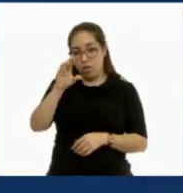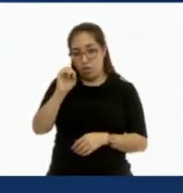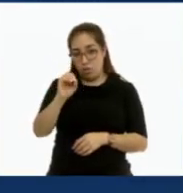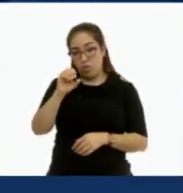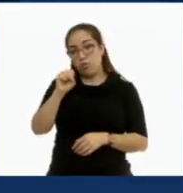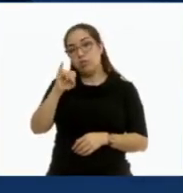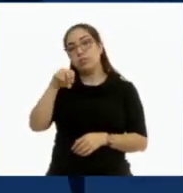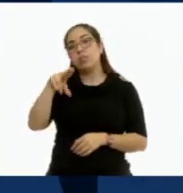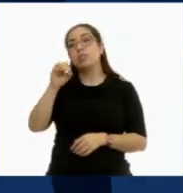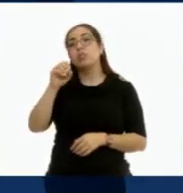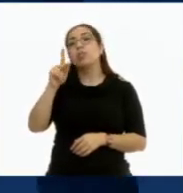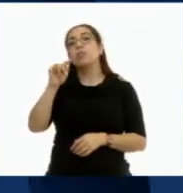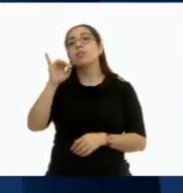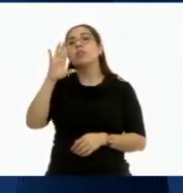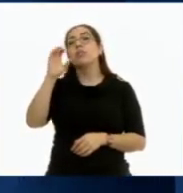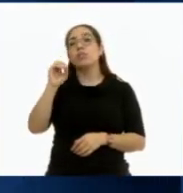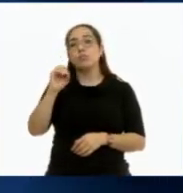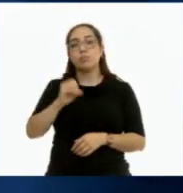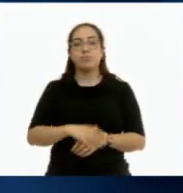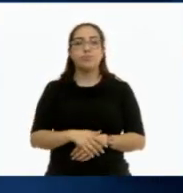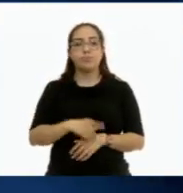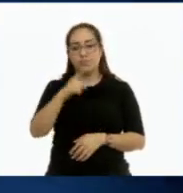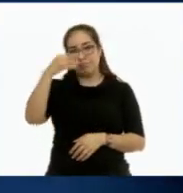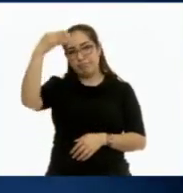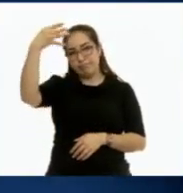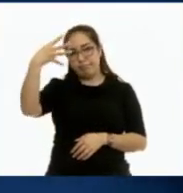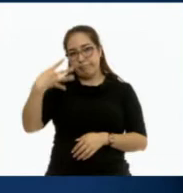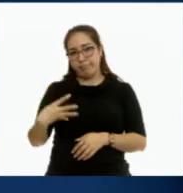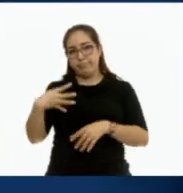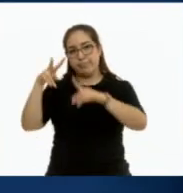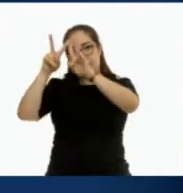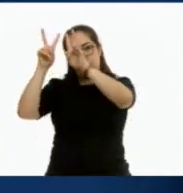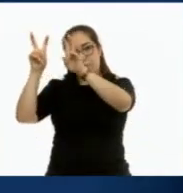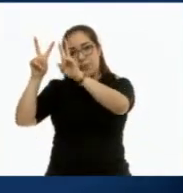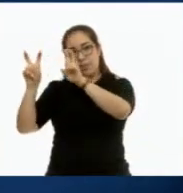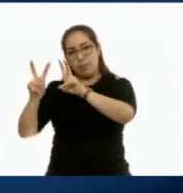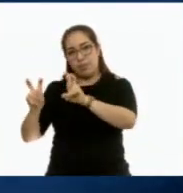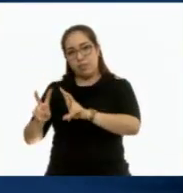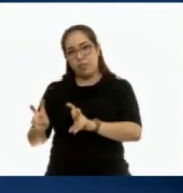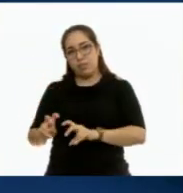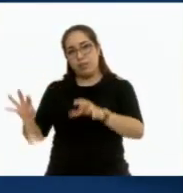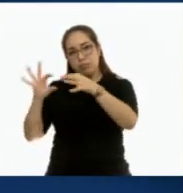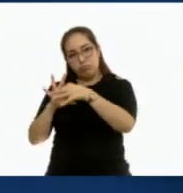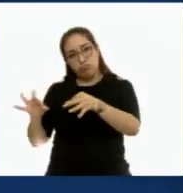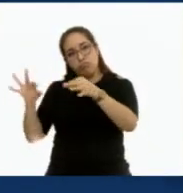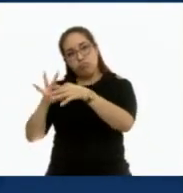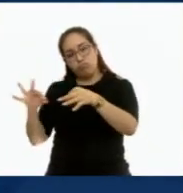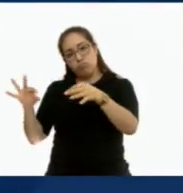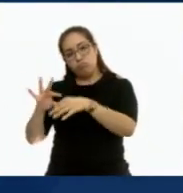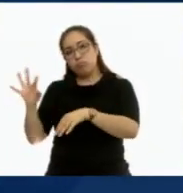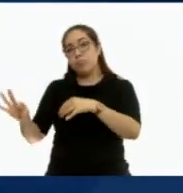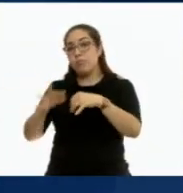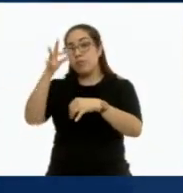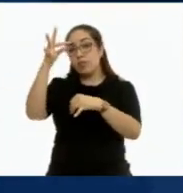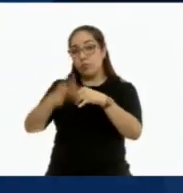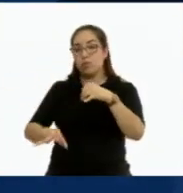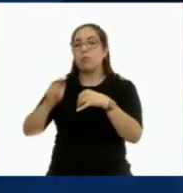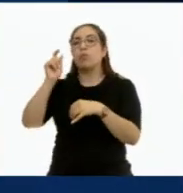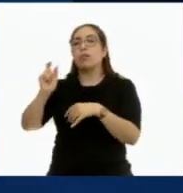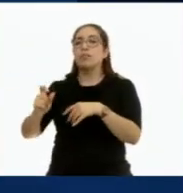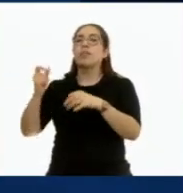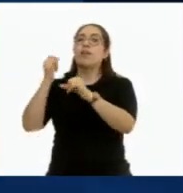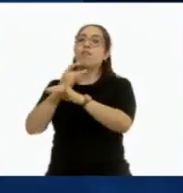columna. La siguiente es definición, representación y utilidad. Así es. Y finalmente ya es la información más